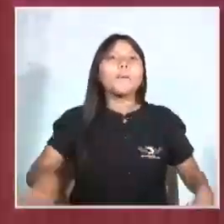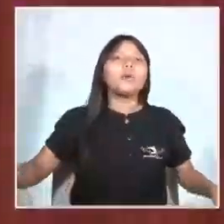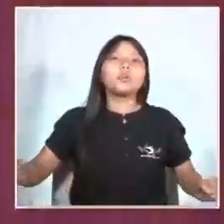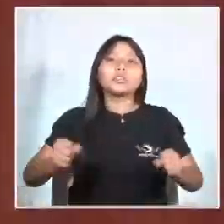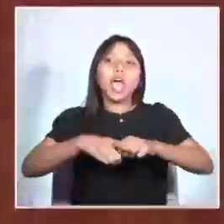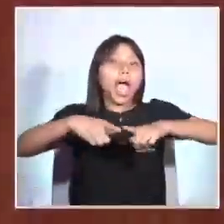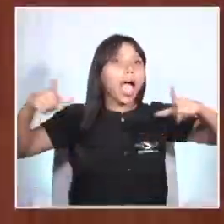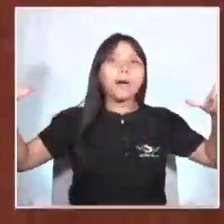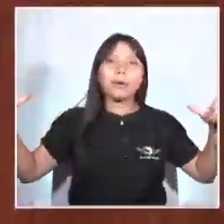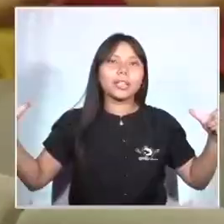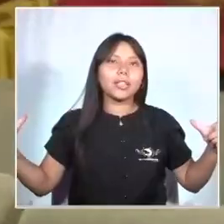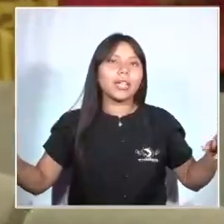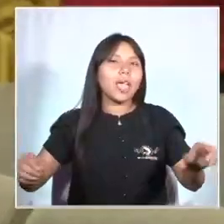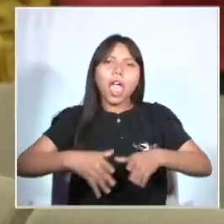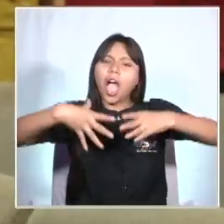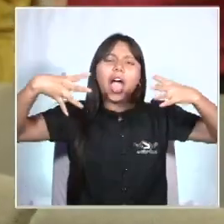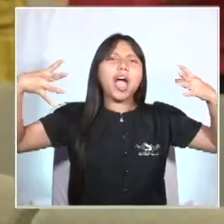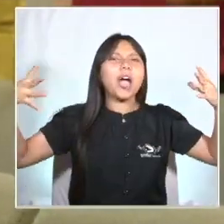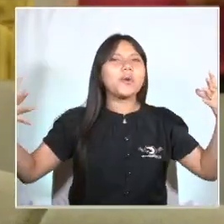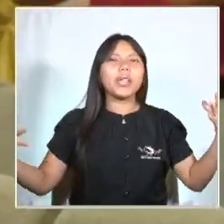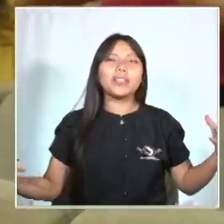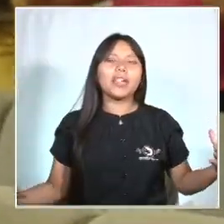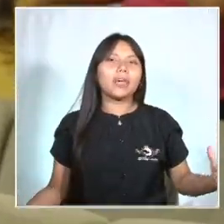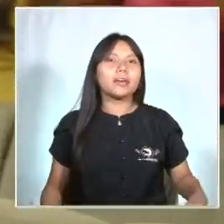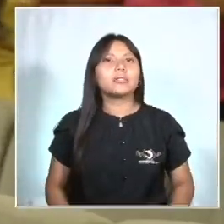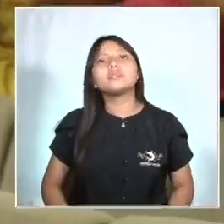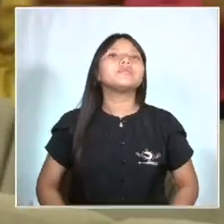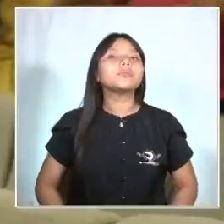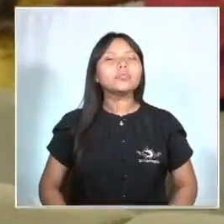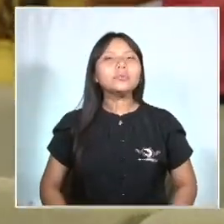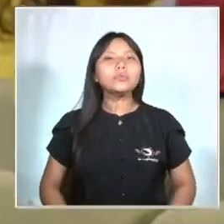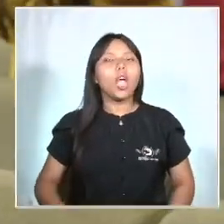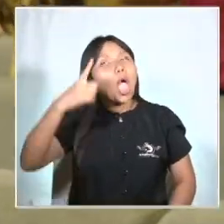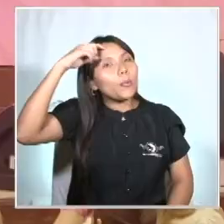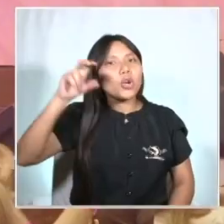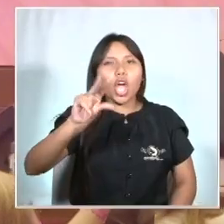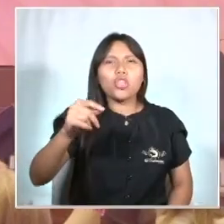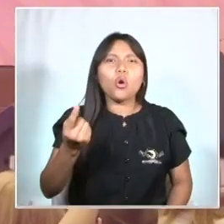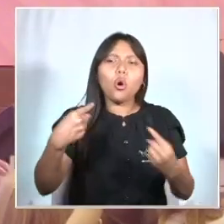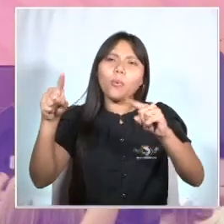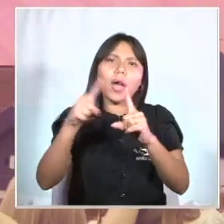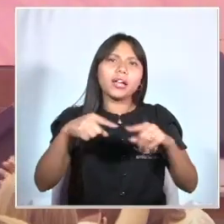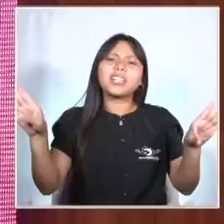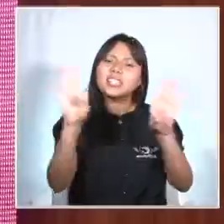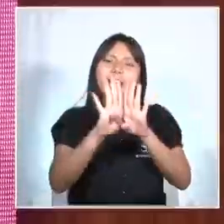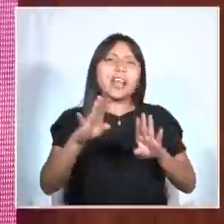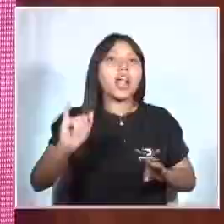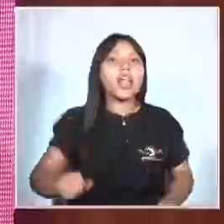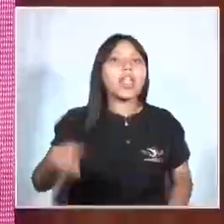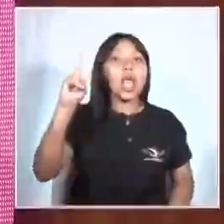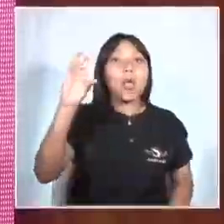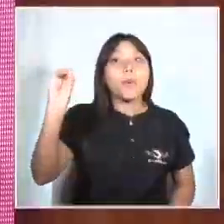Estírate. Estírate y no seas escasa. Porque no vas a cerrar el 2024 en